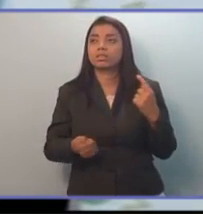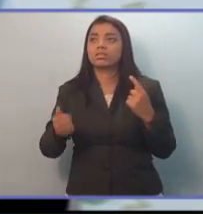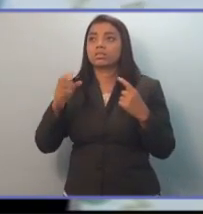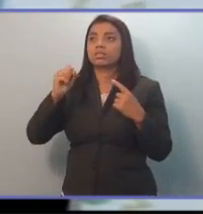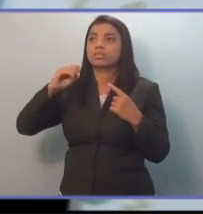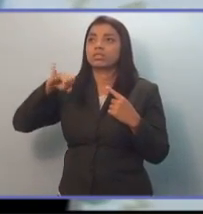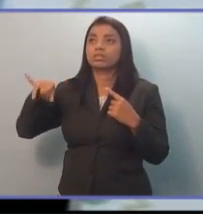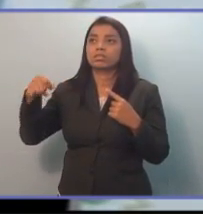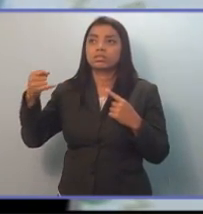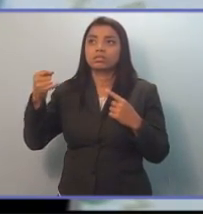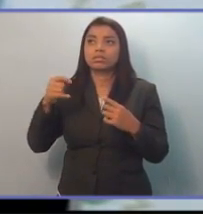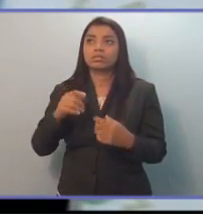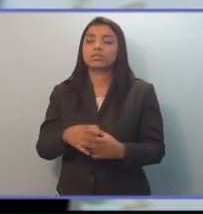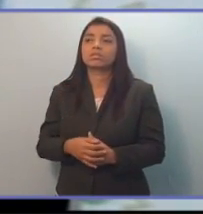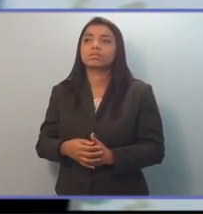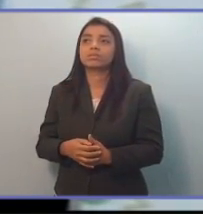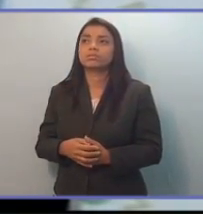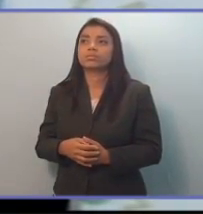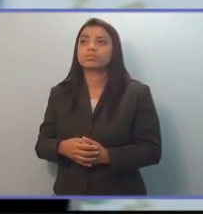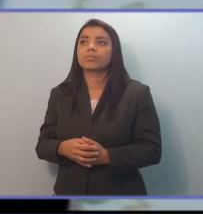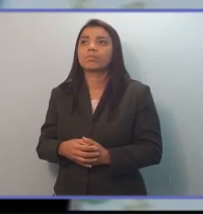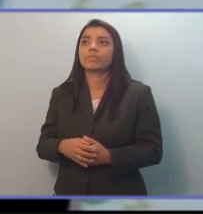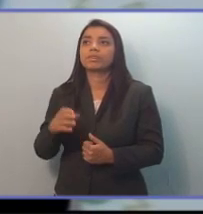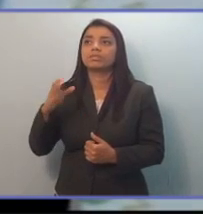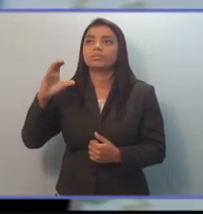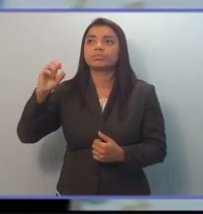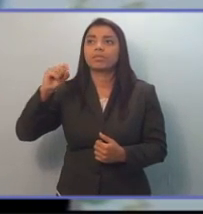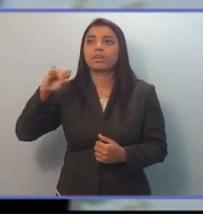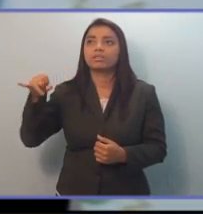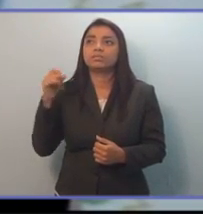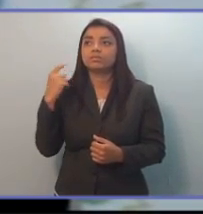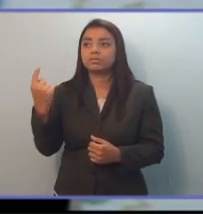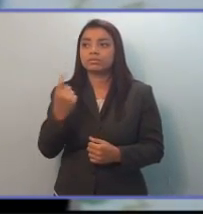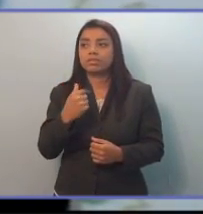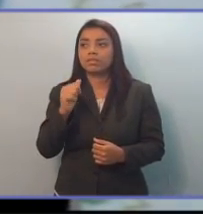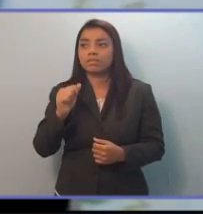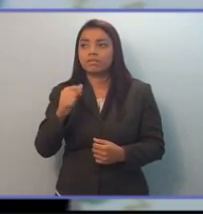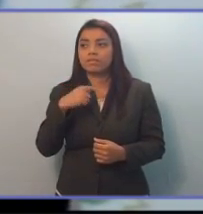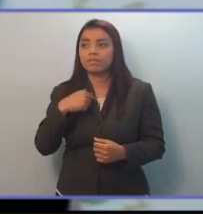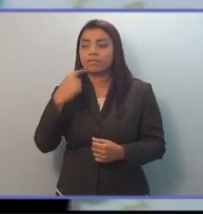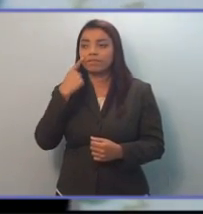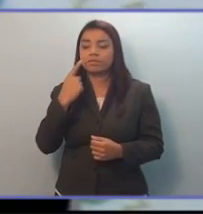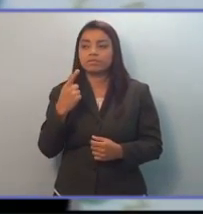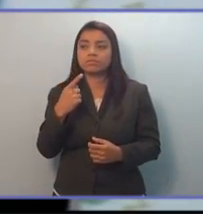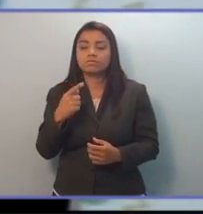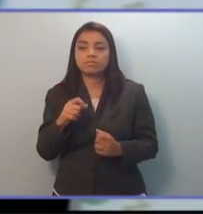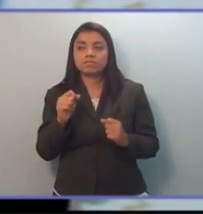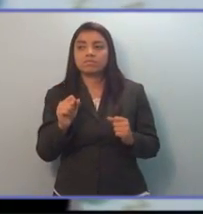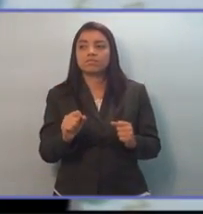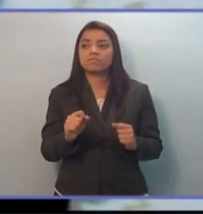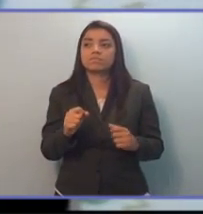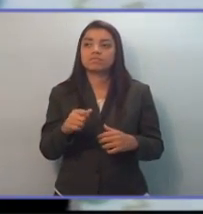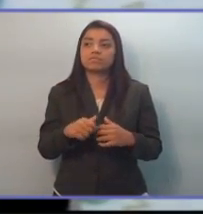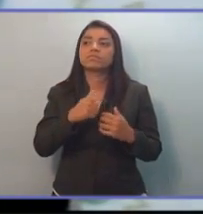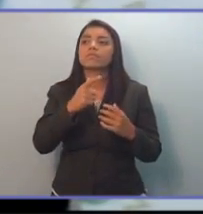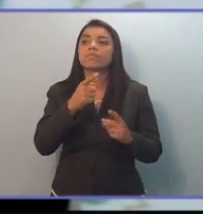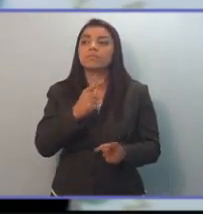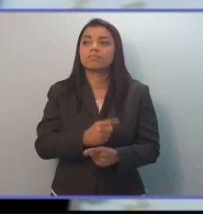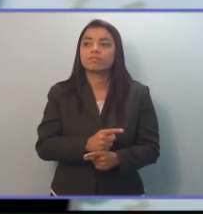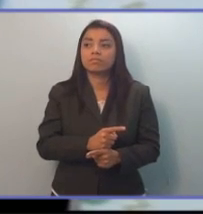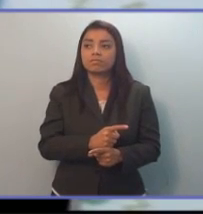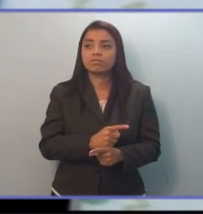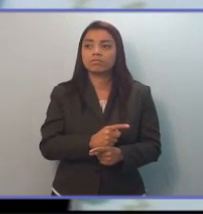de Cámara de Segunda Instancia, que las personas puedan observar y que puedan ellos juzgar si